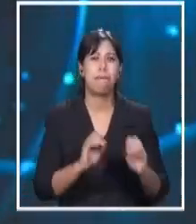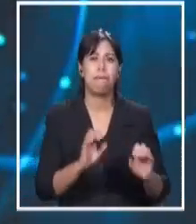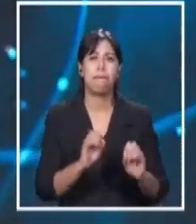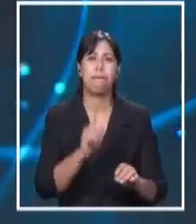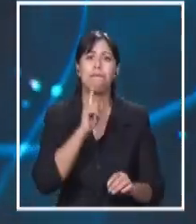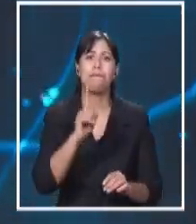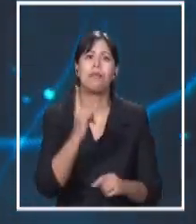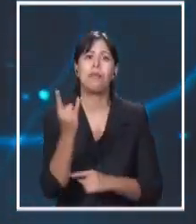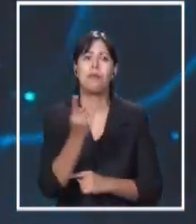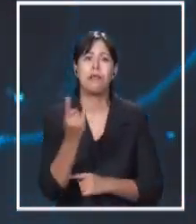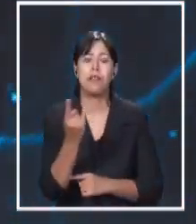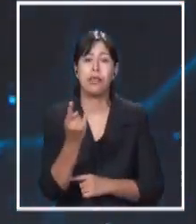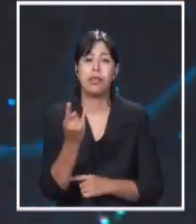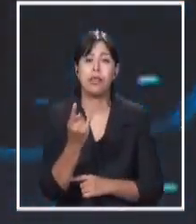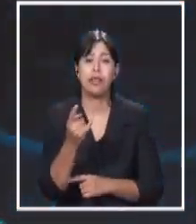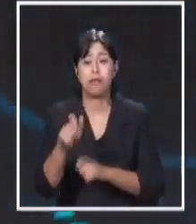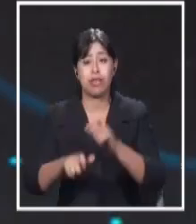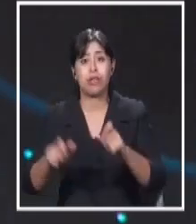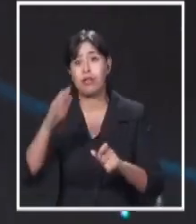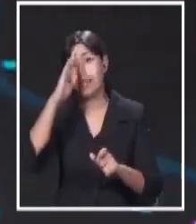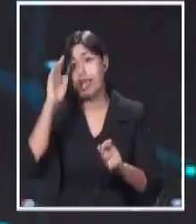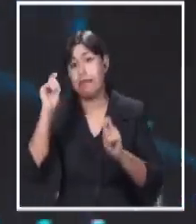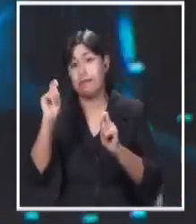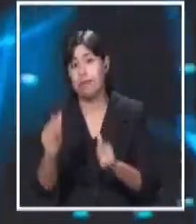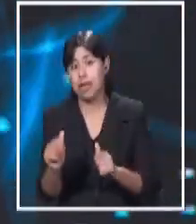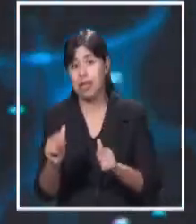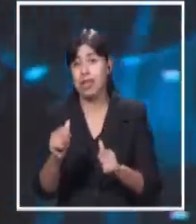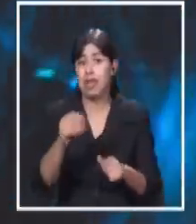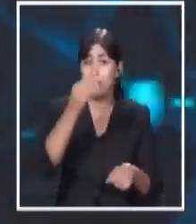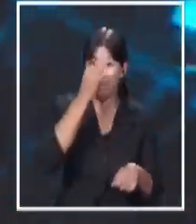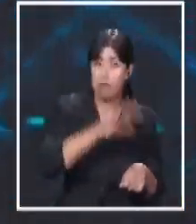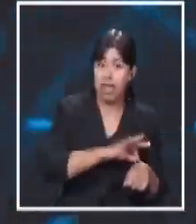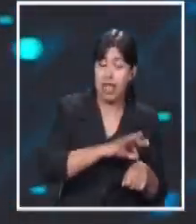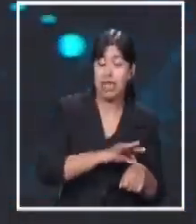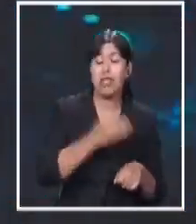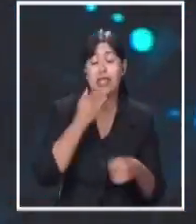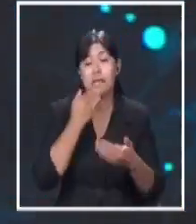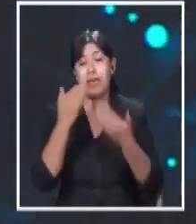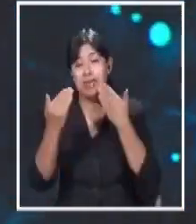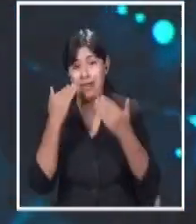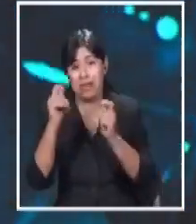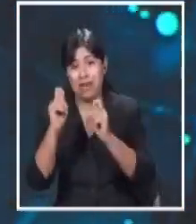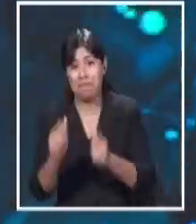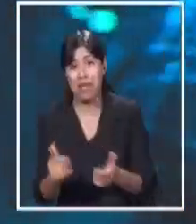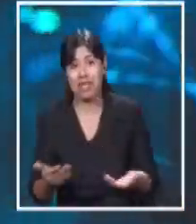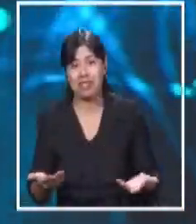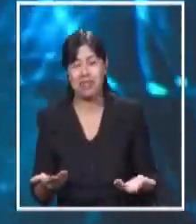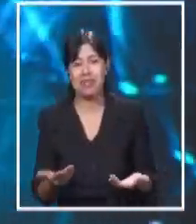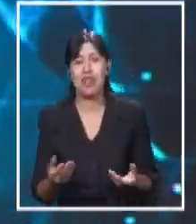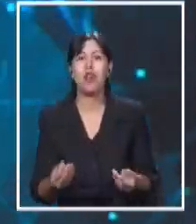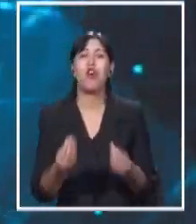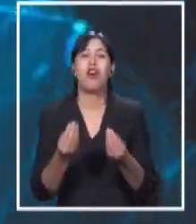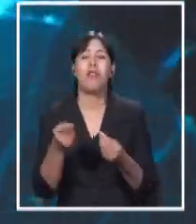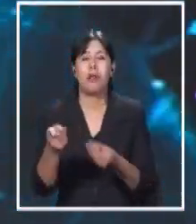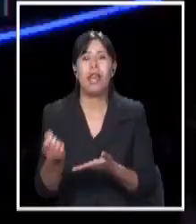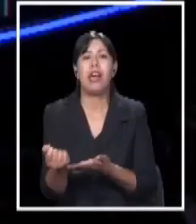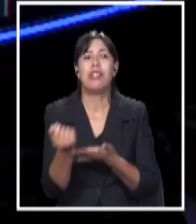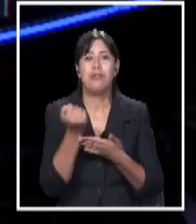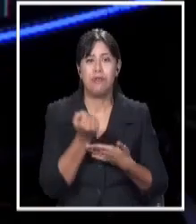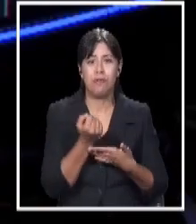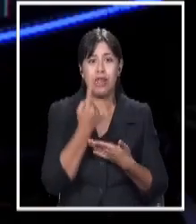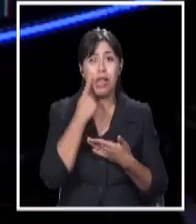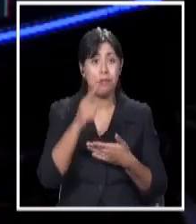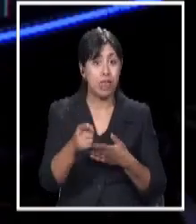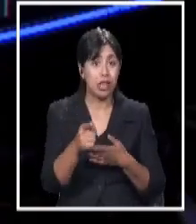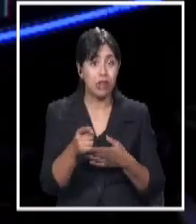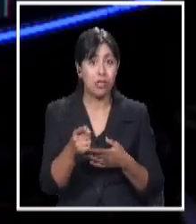en las universidades? A personas expertas en tratamientos médicos y personas expertas en psicoterapia. Que por supuesto que son útiles, pero no